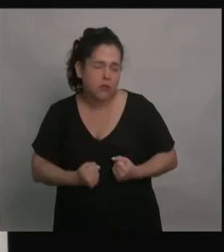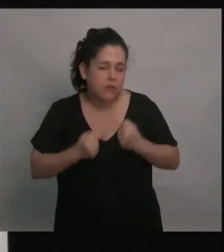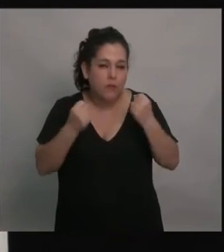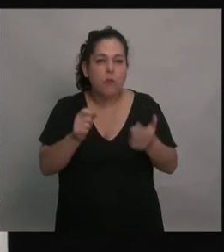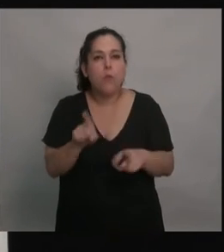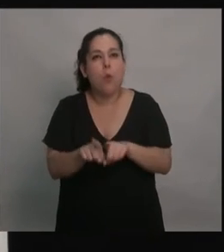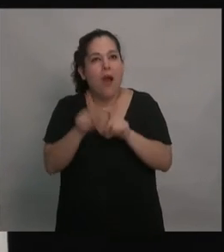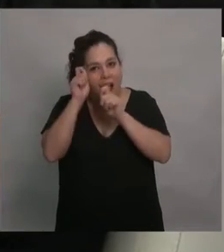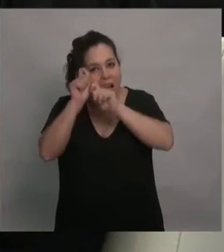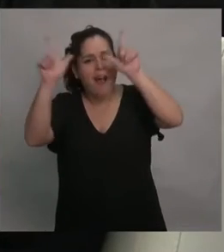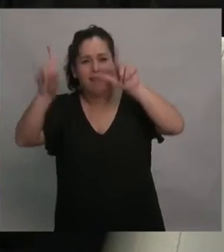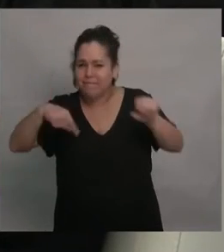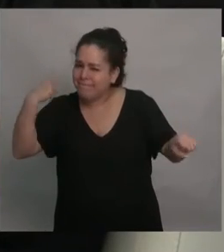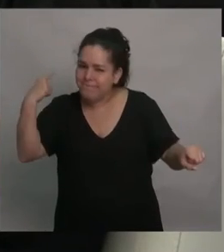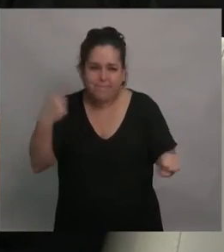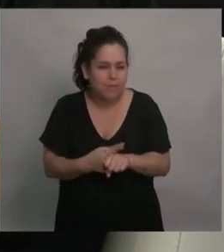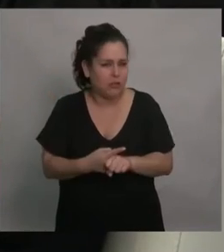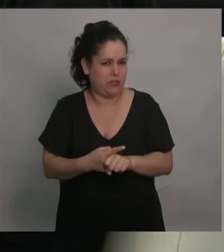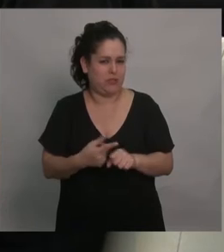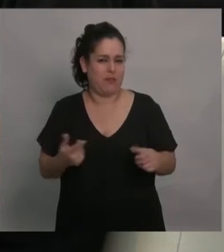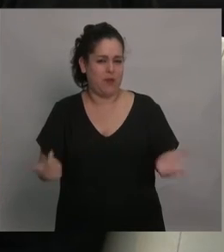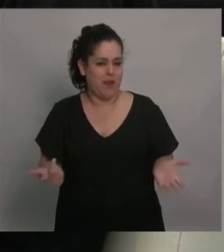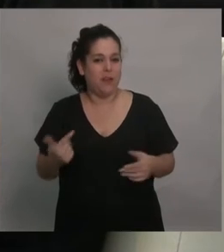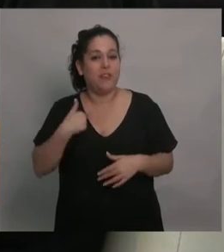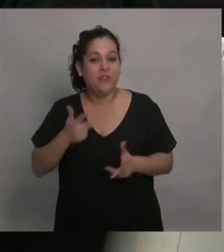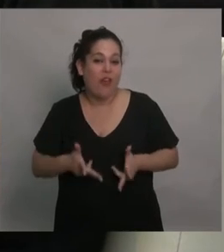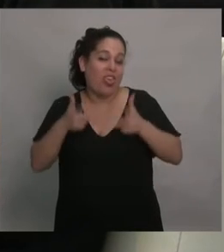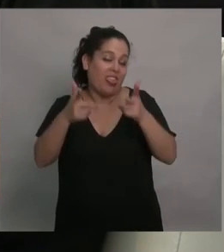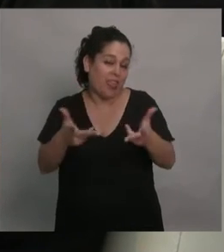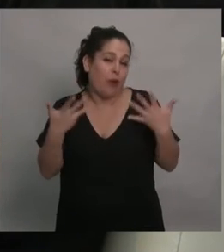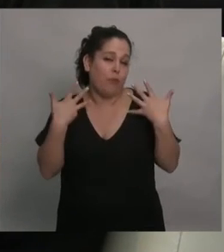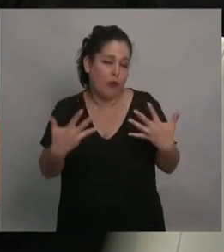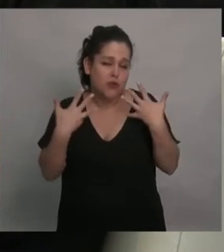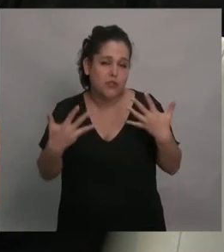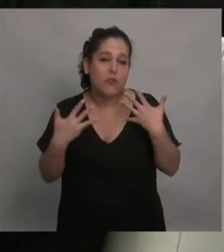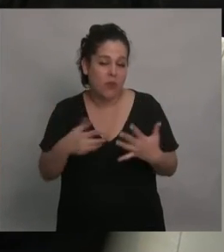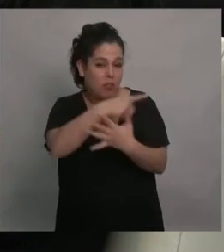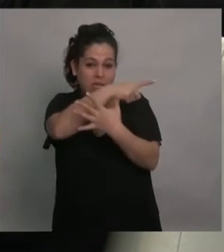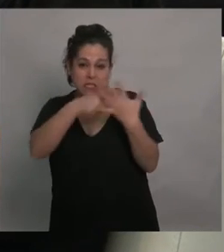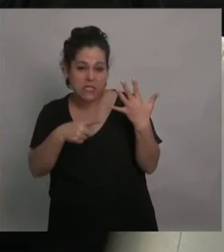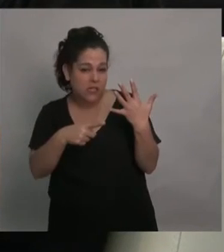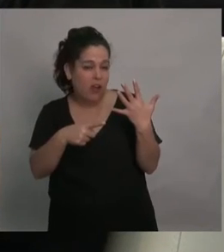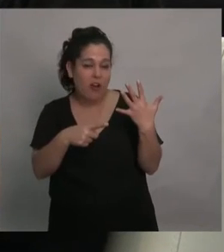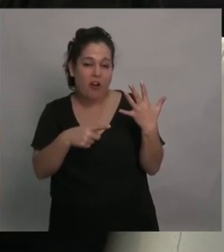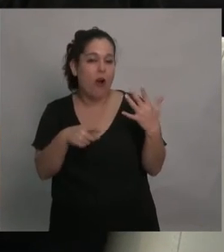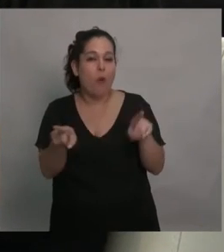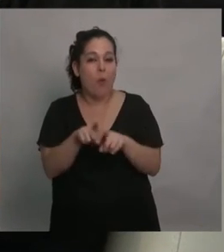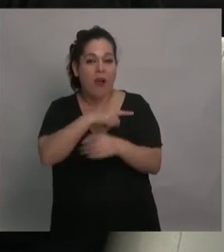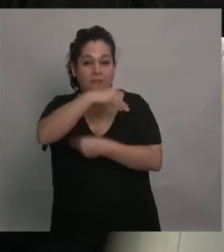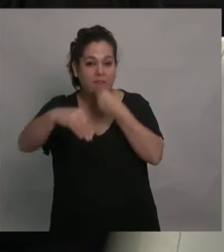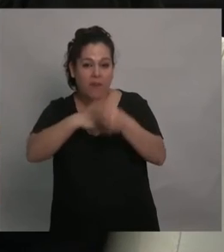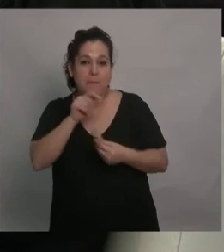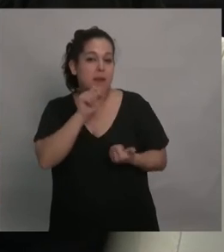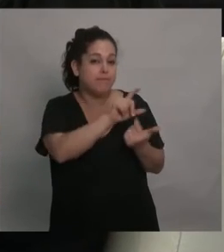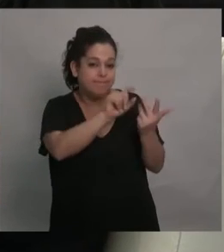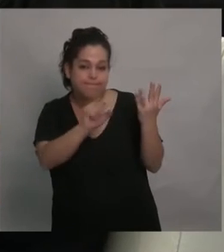inimaginables. Y no voy a cometer ninguna indiscreción si digo que, por supuesto, ni uno de los miembros de la familia se